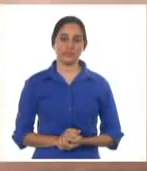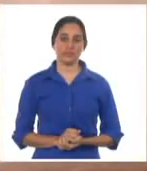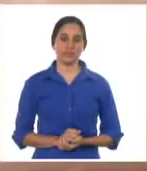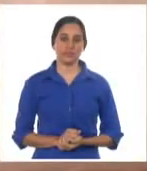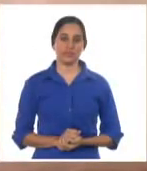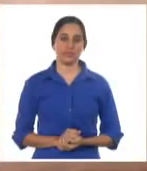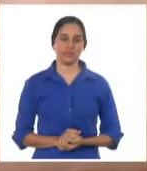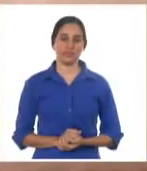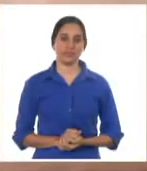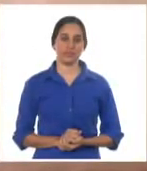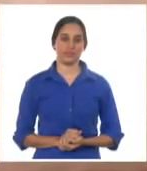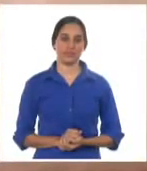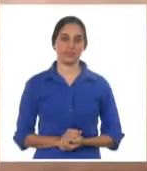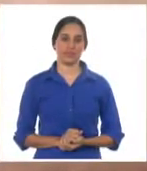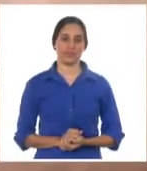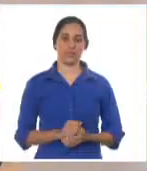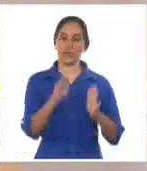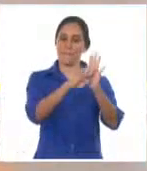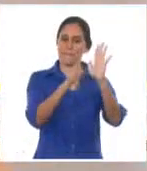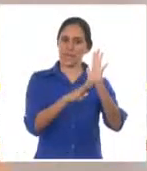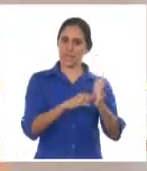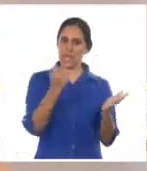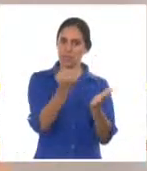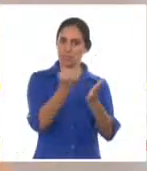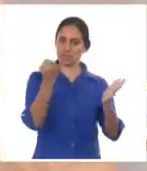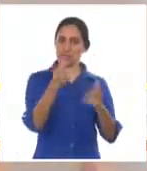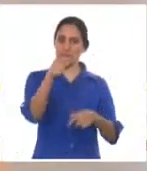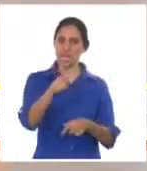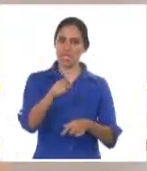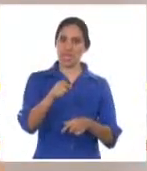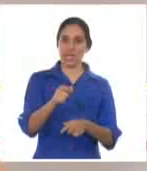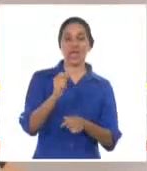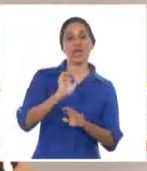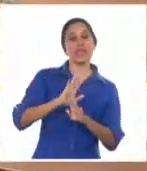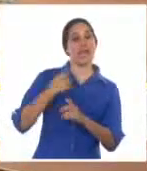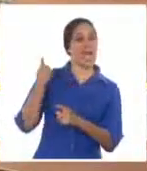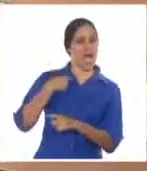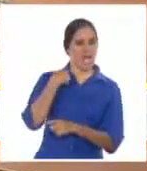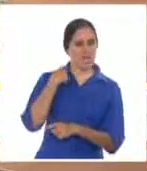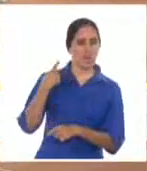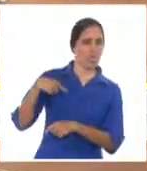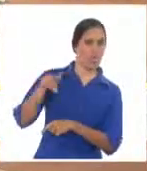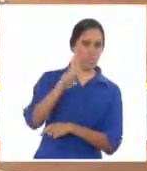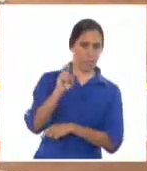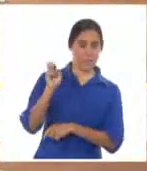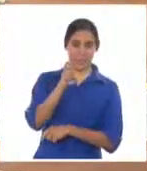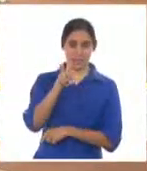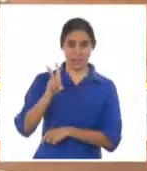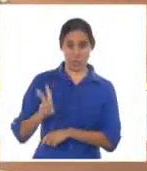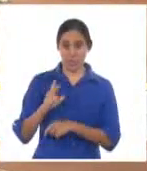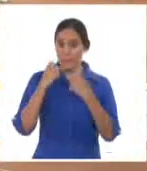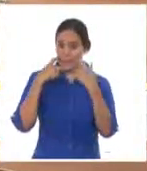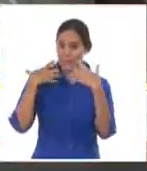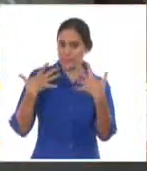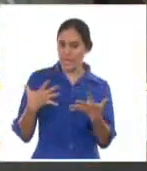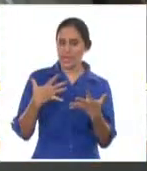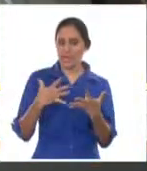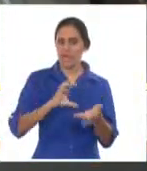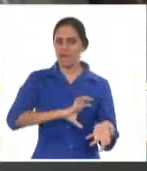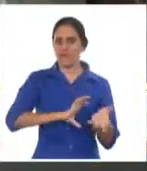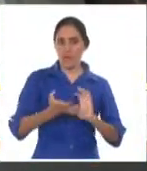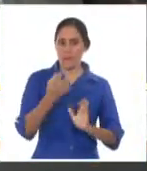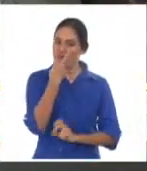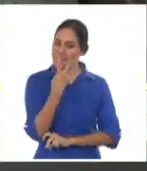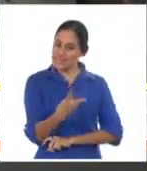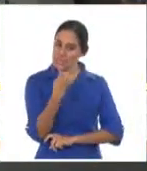Como parte de las medidas concretas para enfrentarla, se aprobó desde 2021 la Estrategia Integral de Prevención y Atención